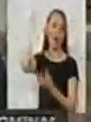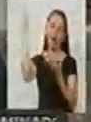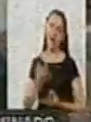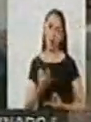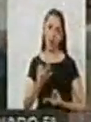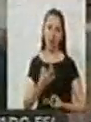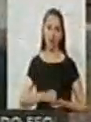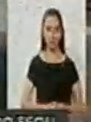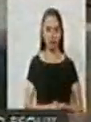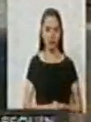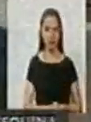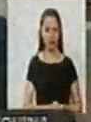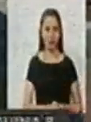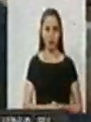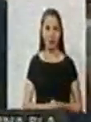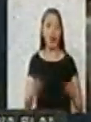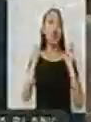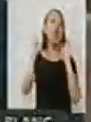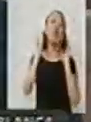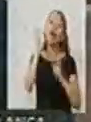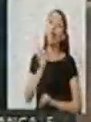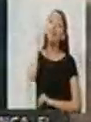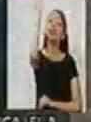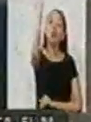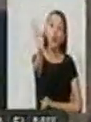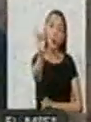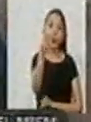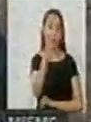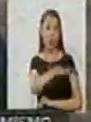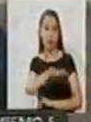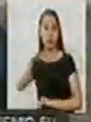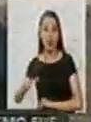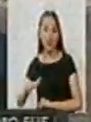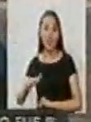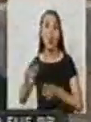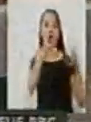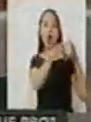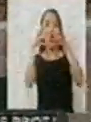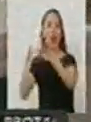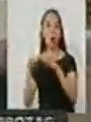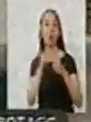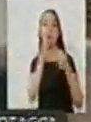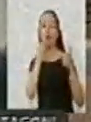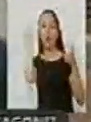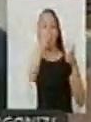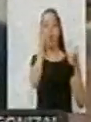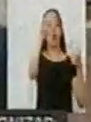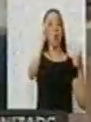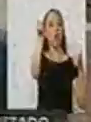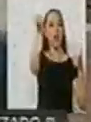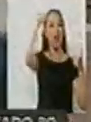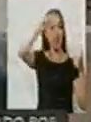integrando un plantel de AFA en lo que es Huracán y Banfield. Seguramente algo muy grato también para usted que llevar chicos de su